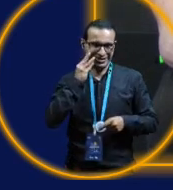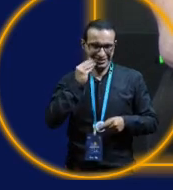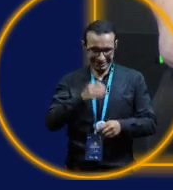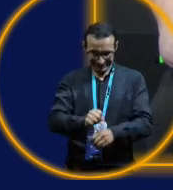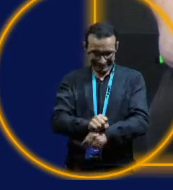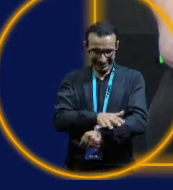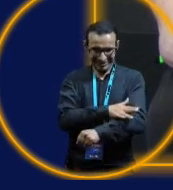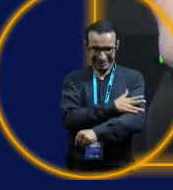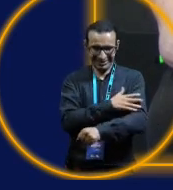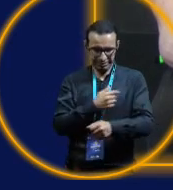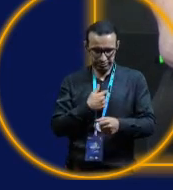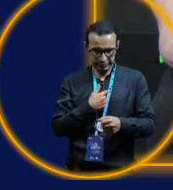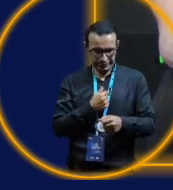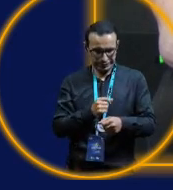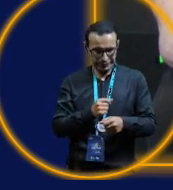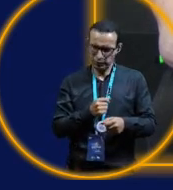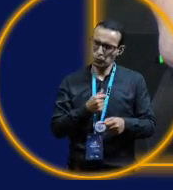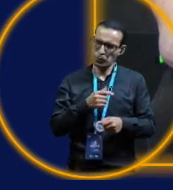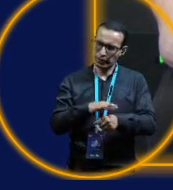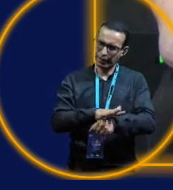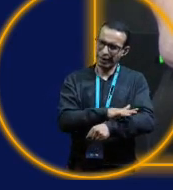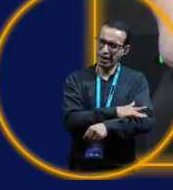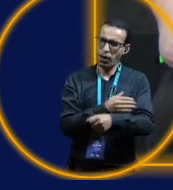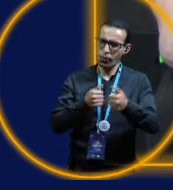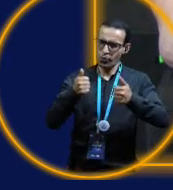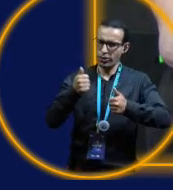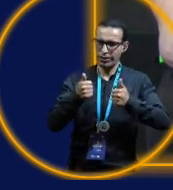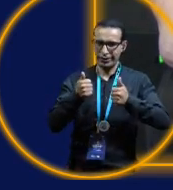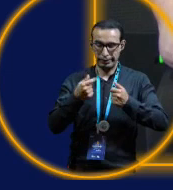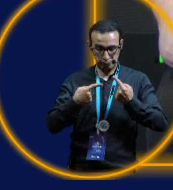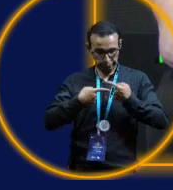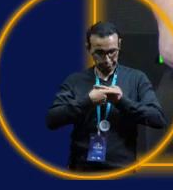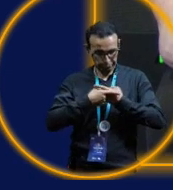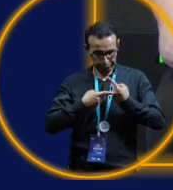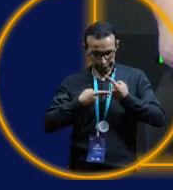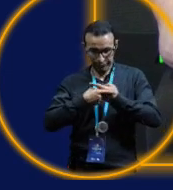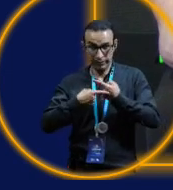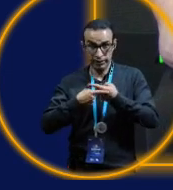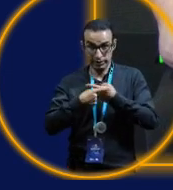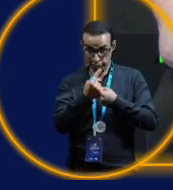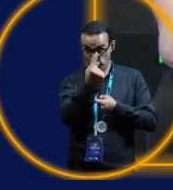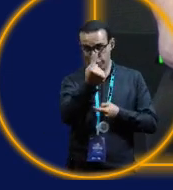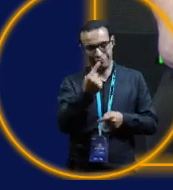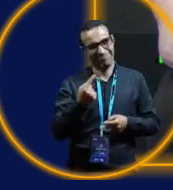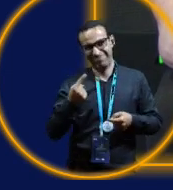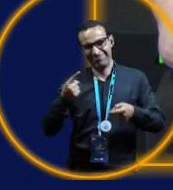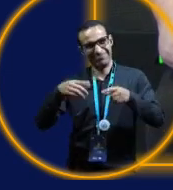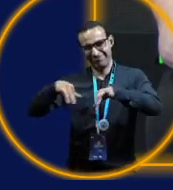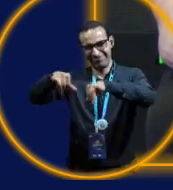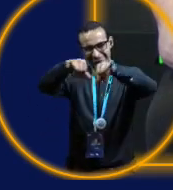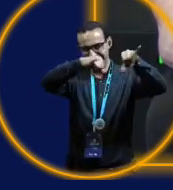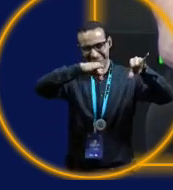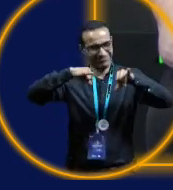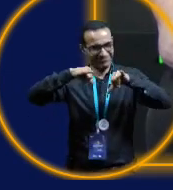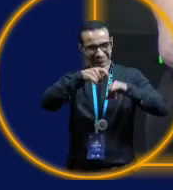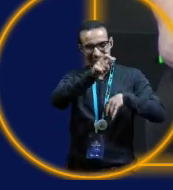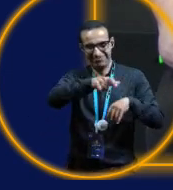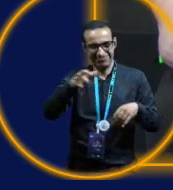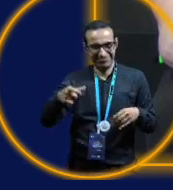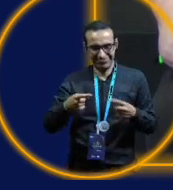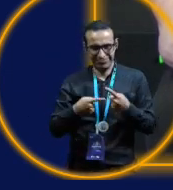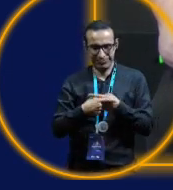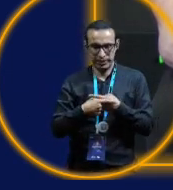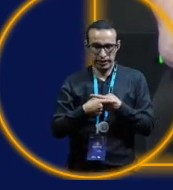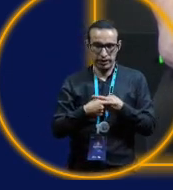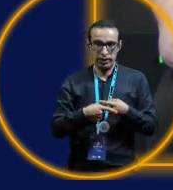universal y por eso cada momento en que nos sentamos sentamos incertidumbre acerca de si estamos haciendo algo